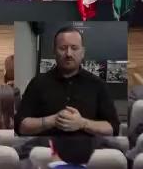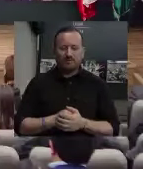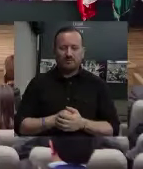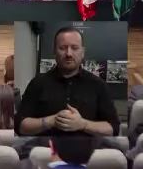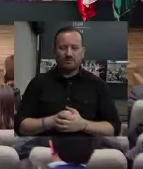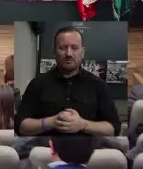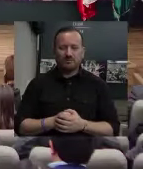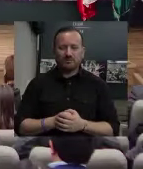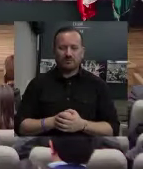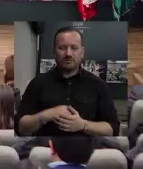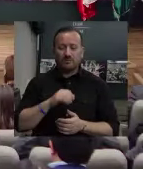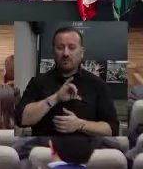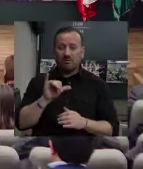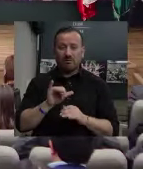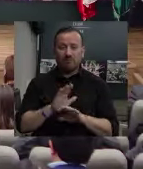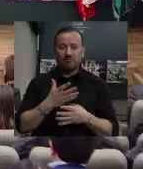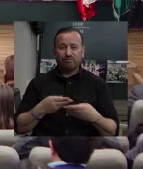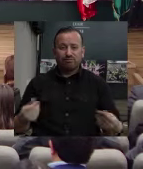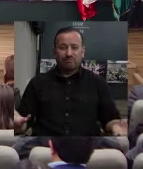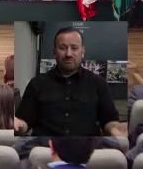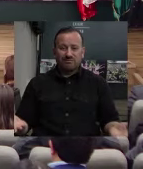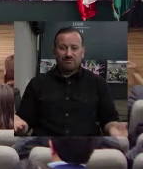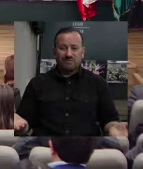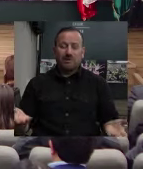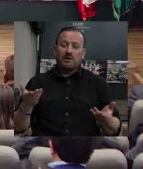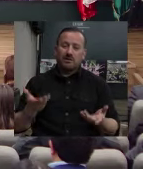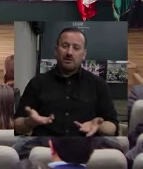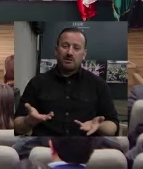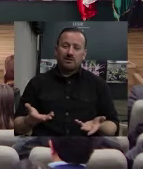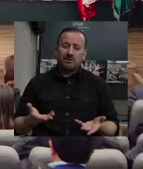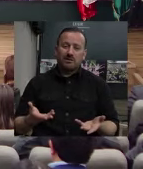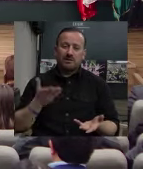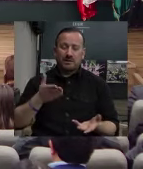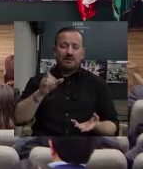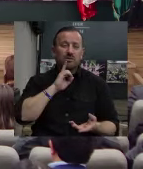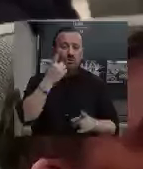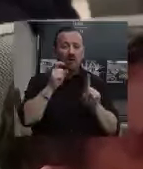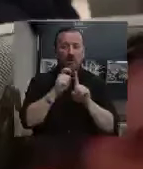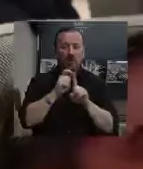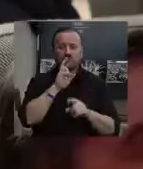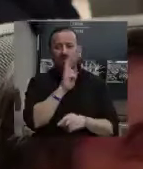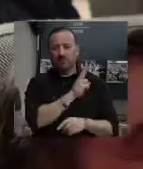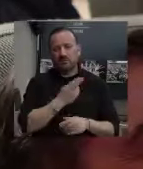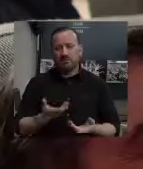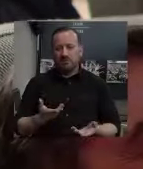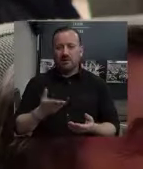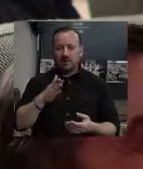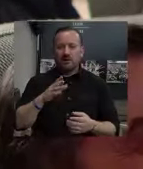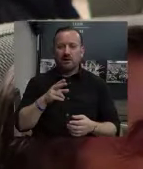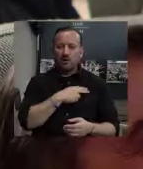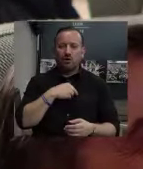plenos y después nada entonces hay una palabra que responde a eso y se